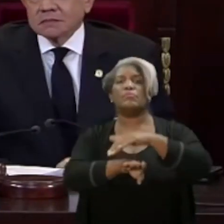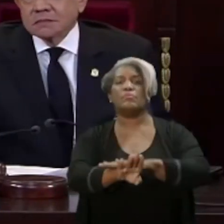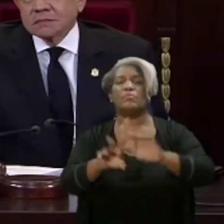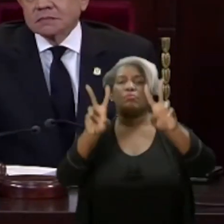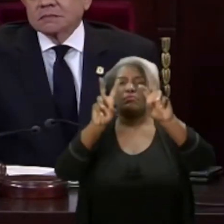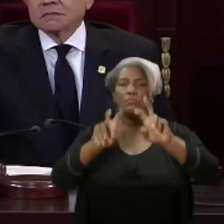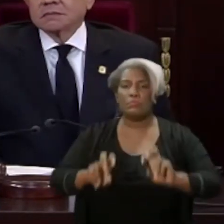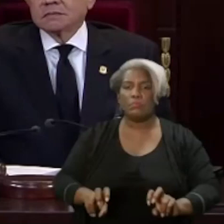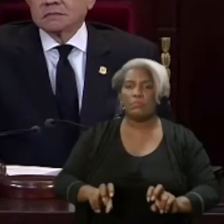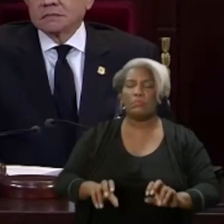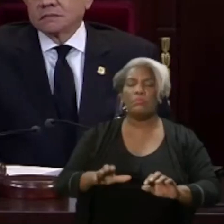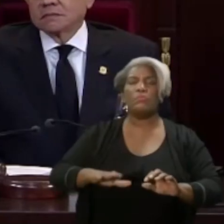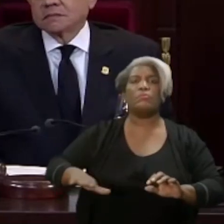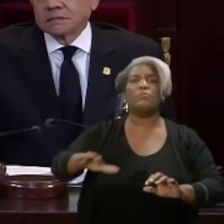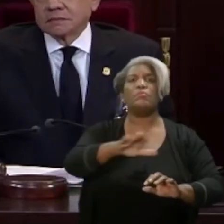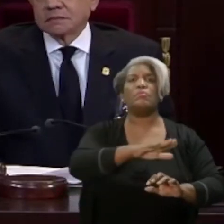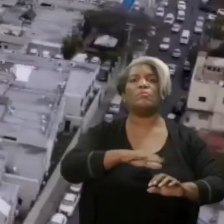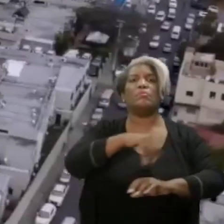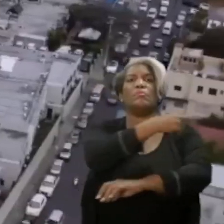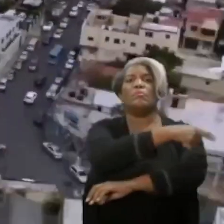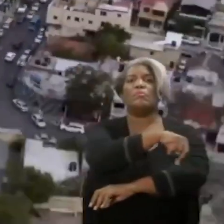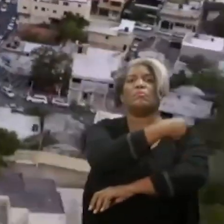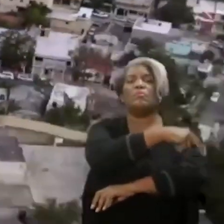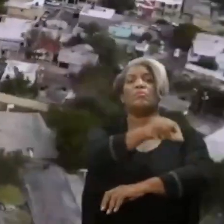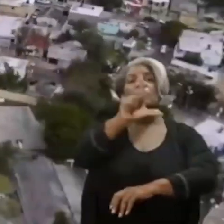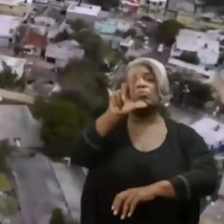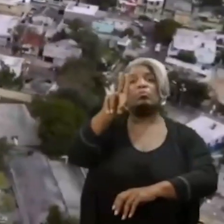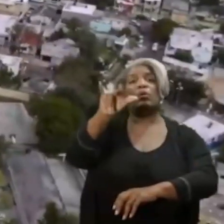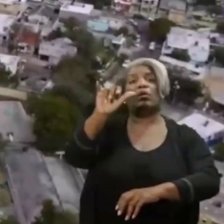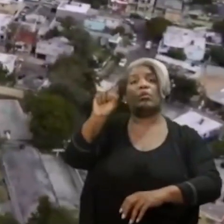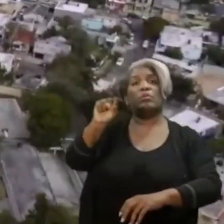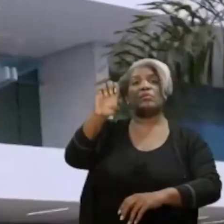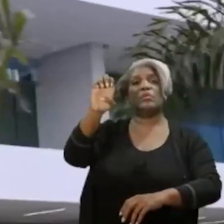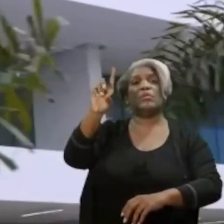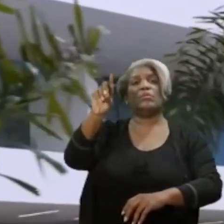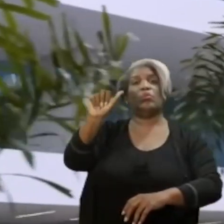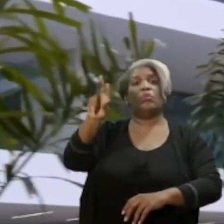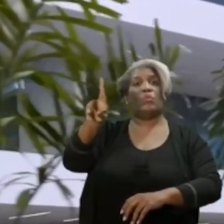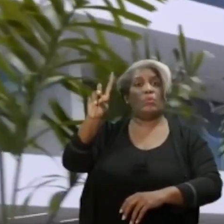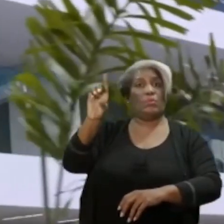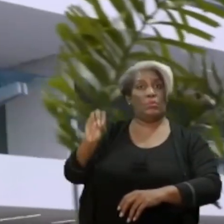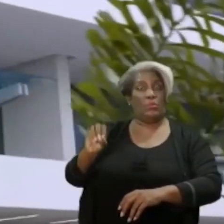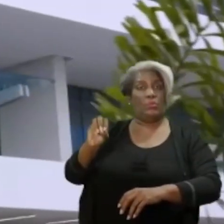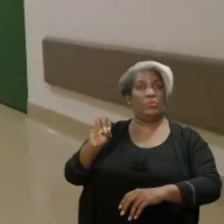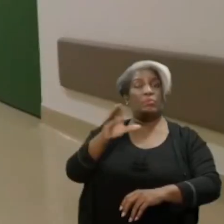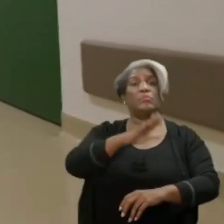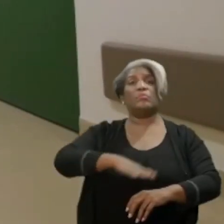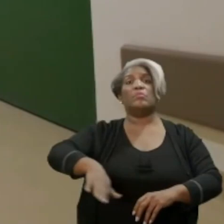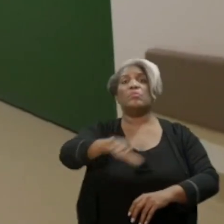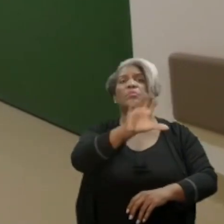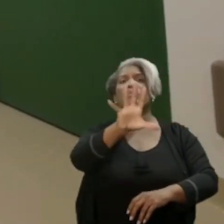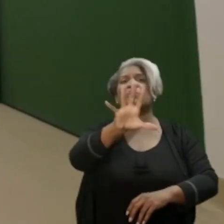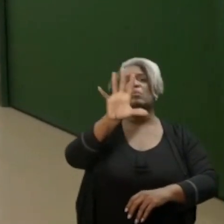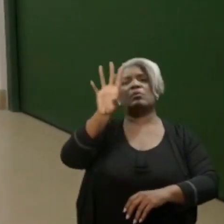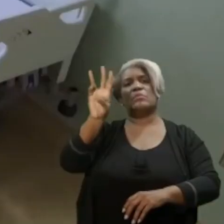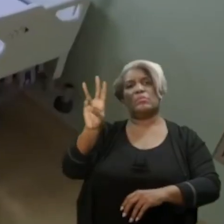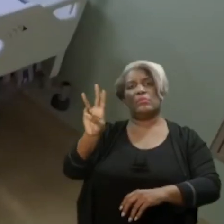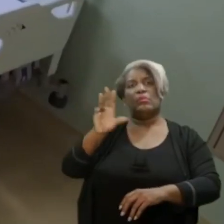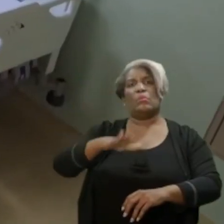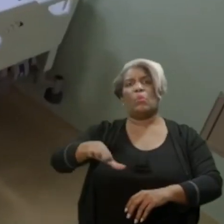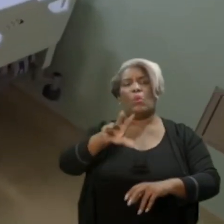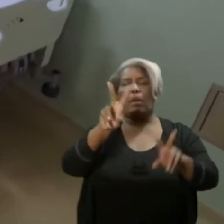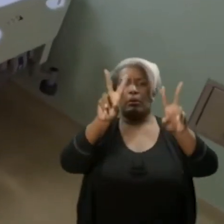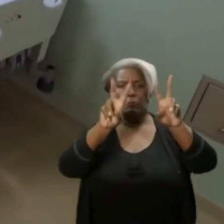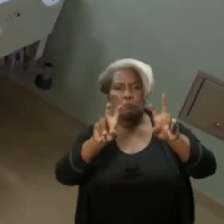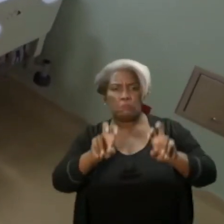complejo Dr. Luis, o del complejo hospitalario Dr. Luis Eduardo Aybar, con 76 consultorios que son repartidos en esta primera